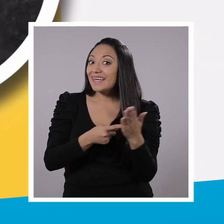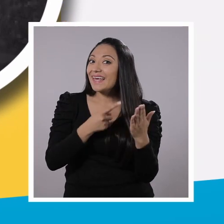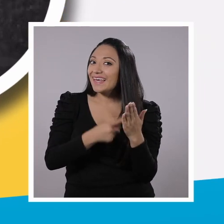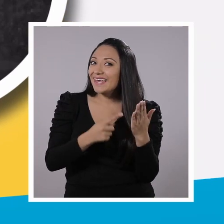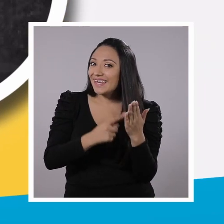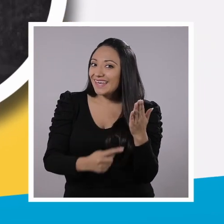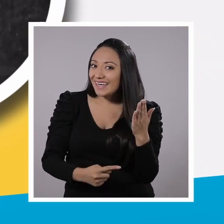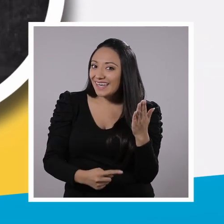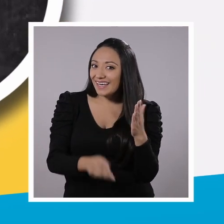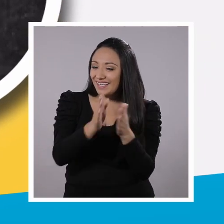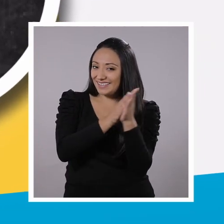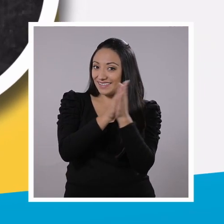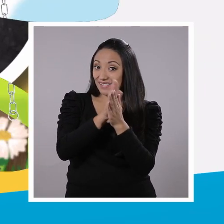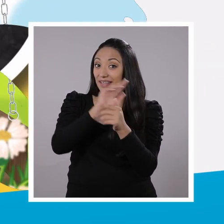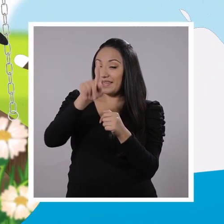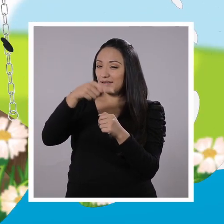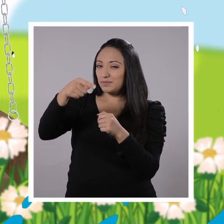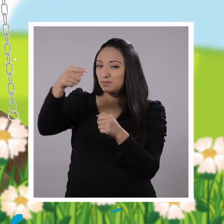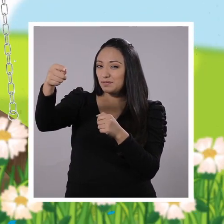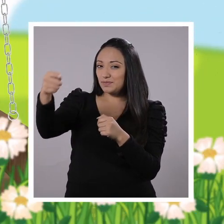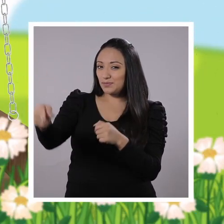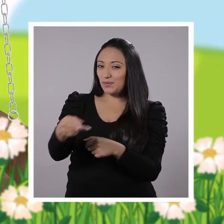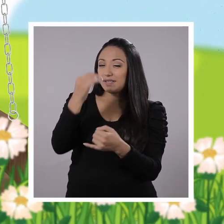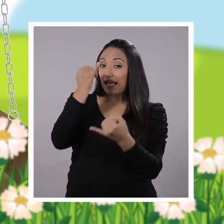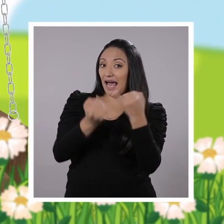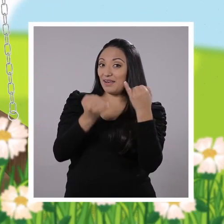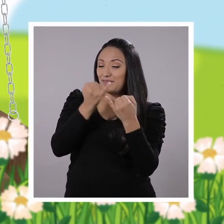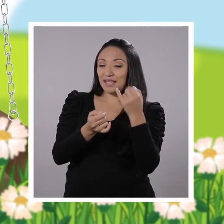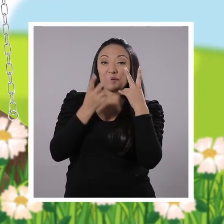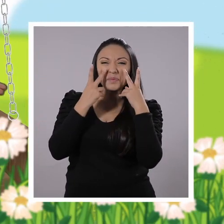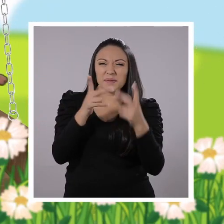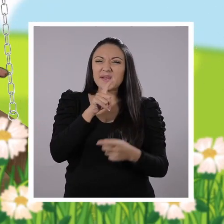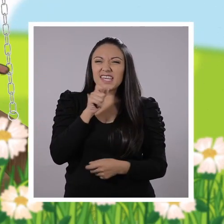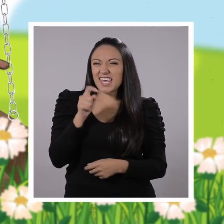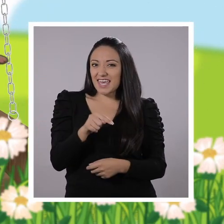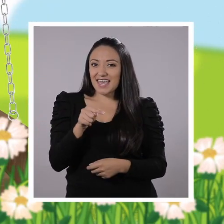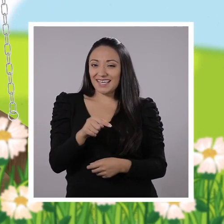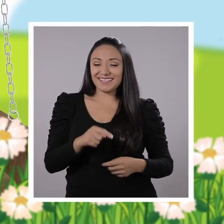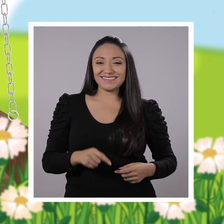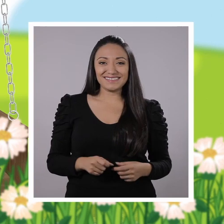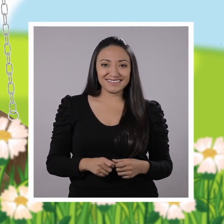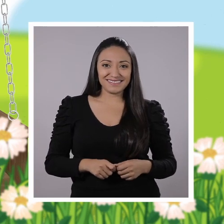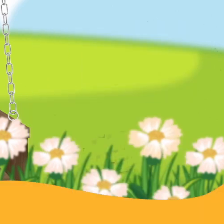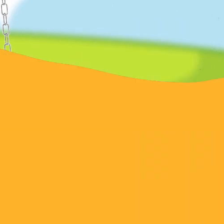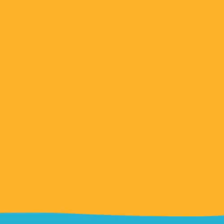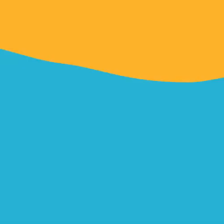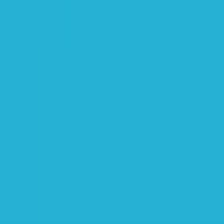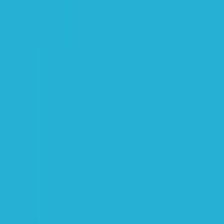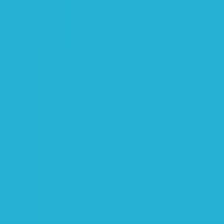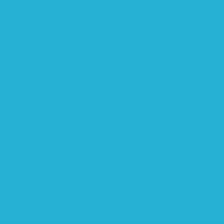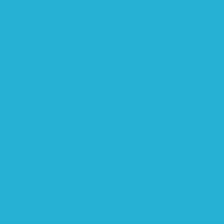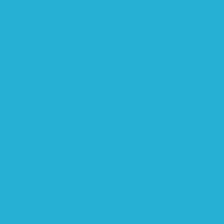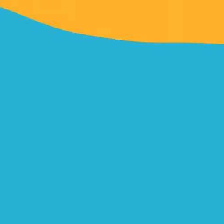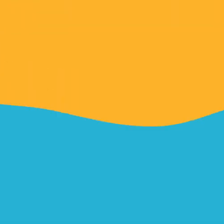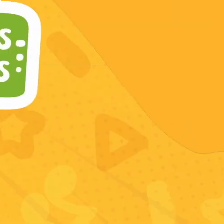será? Vamos a descubrir la respuesta de esta adivinanza al final de nuestro programa. ¡Vamos!